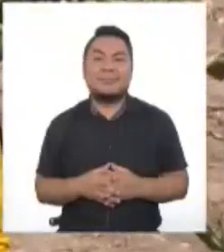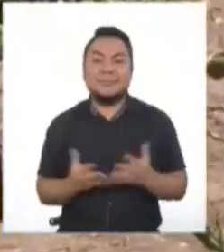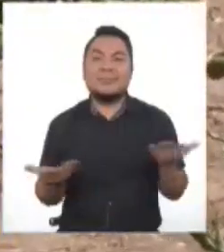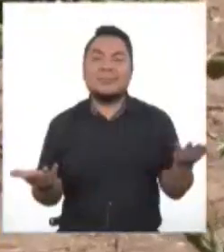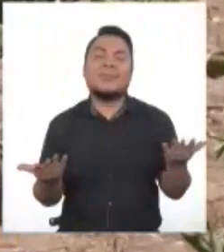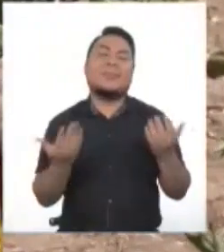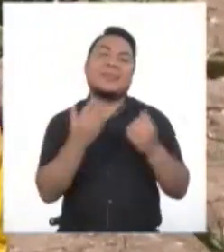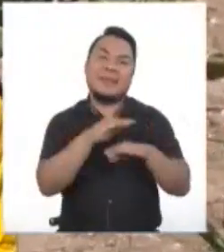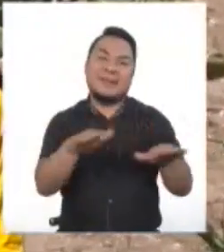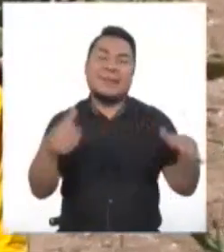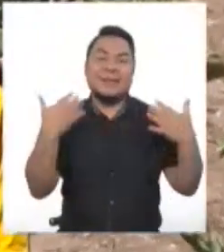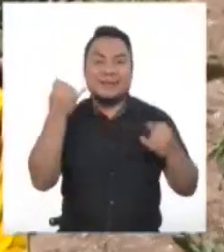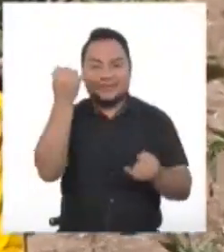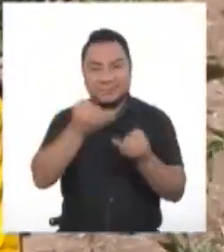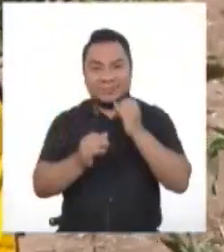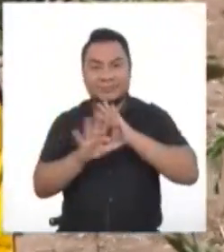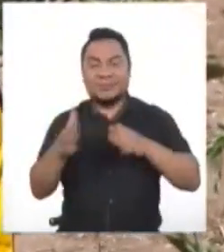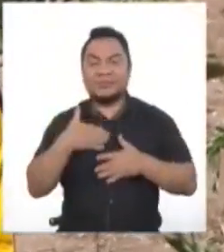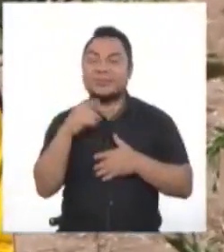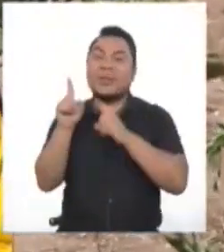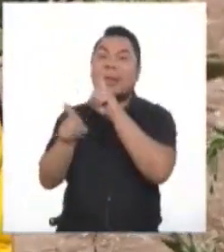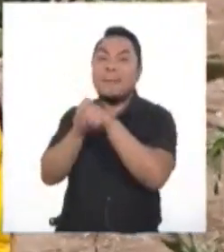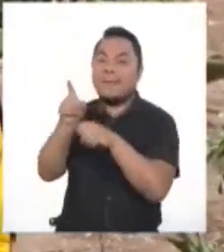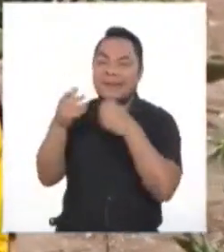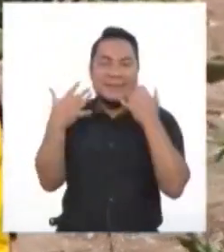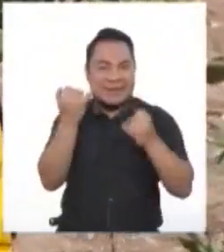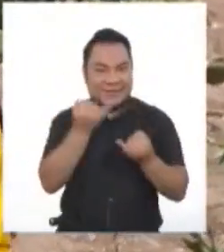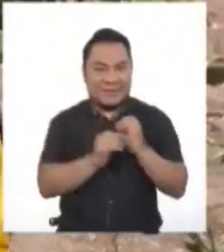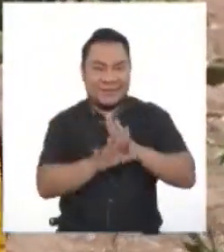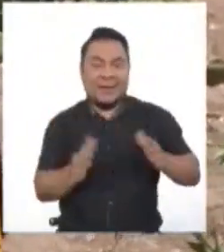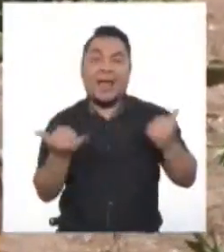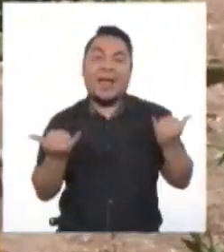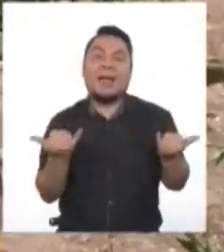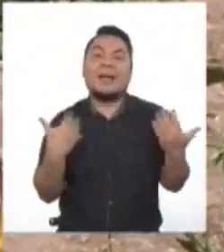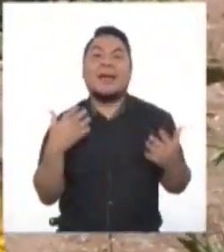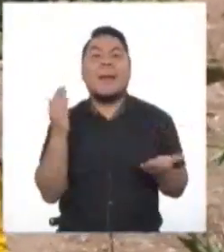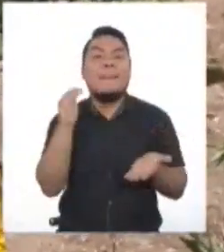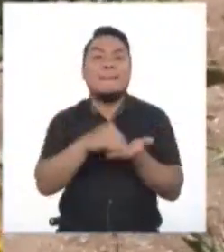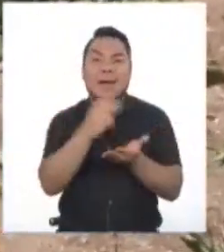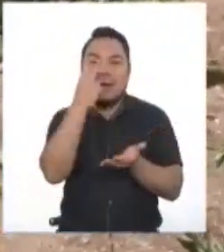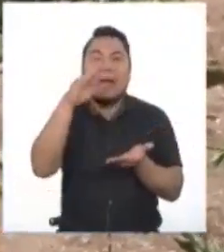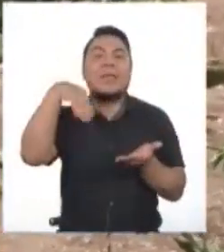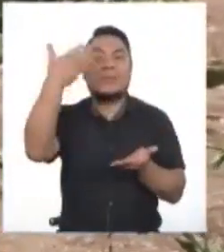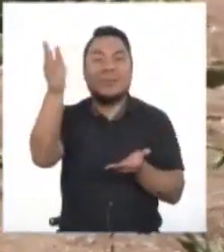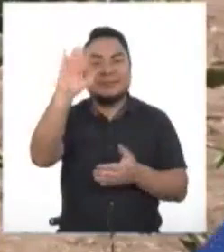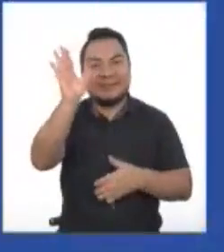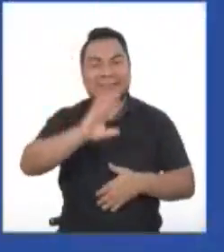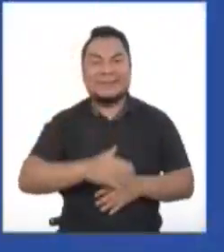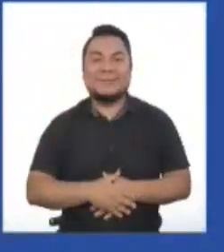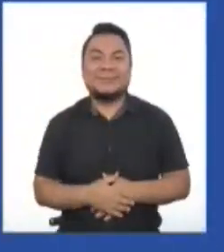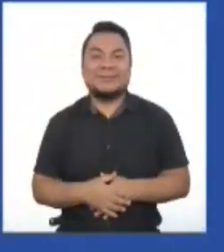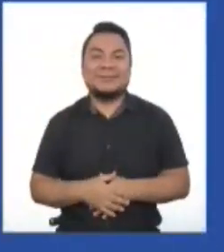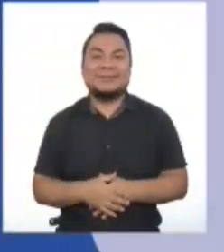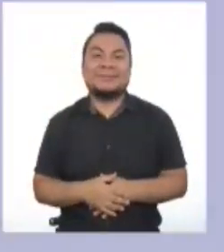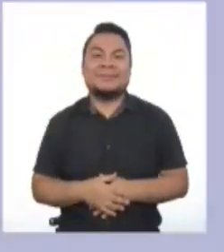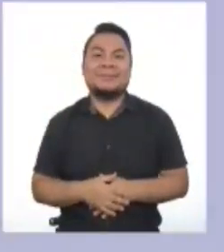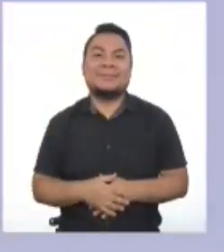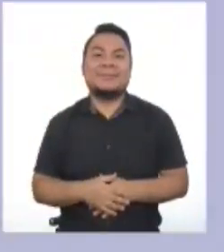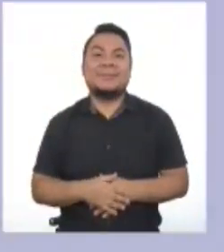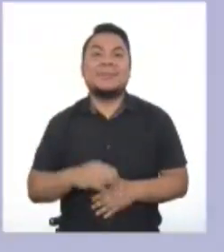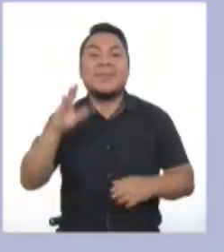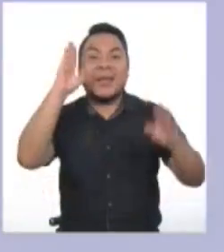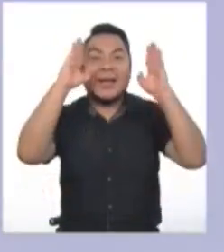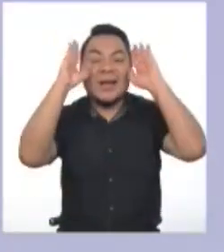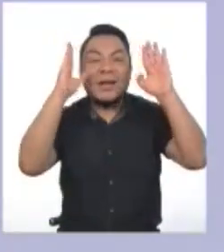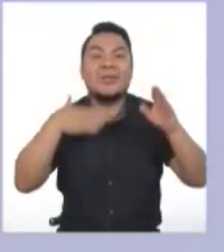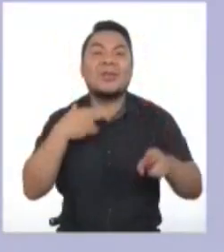Bueno, chicos, ya hemos terminado con nuestra entrevista y nos vamos a ver más adelante. ¡Chao! Hola, hola,